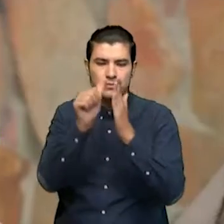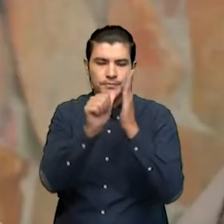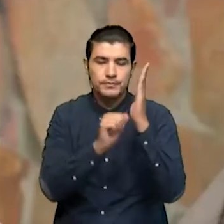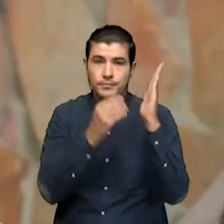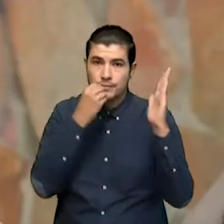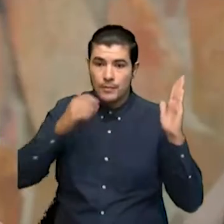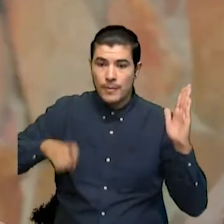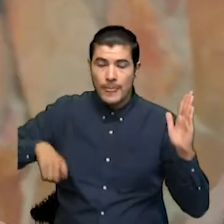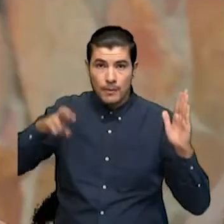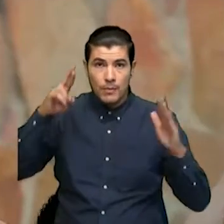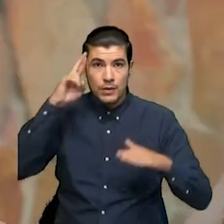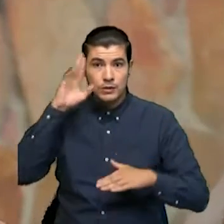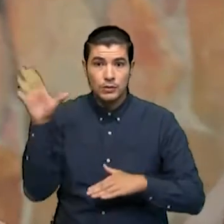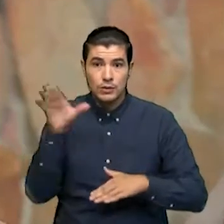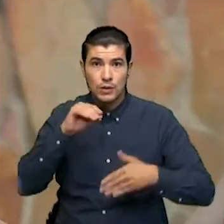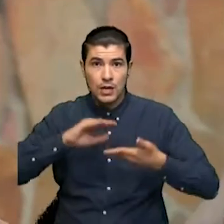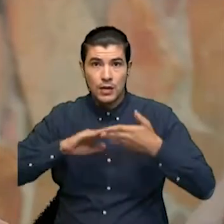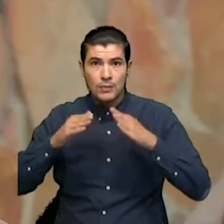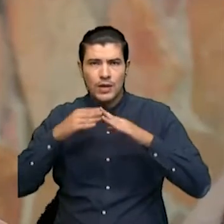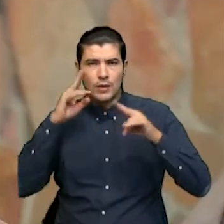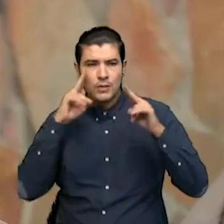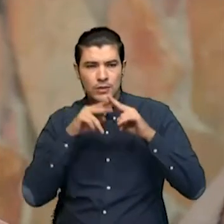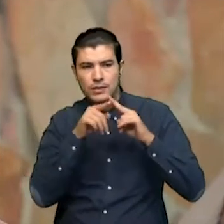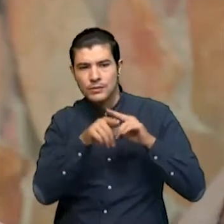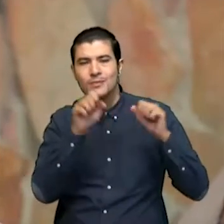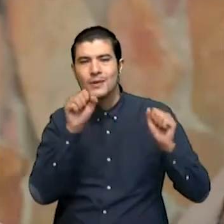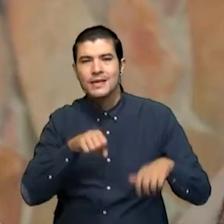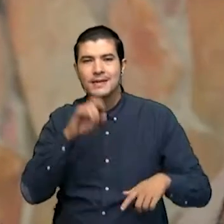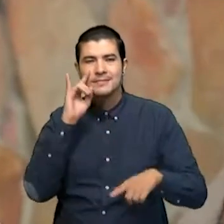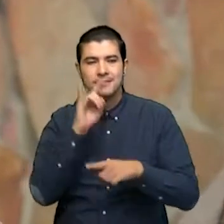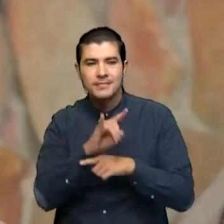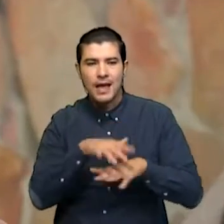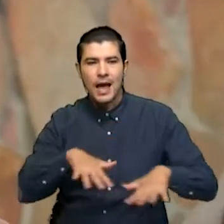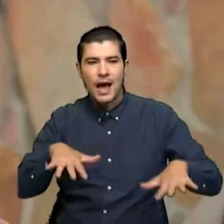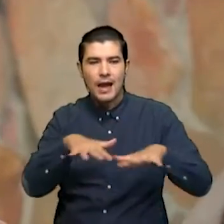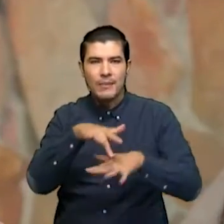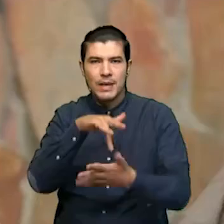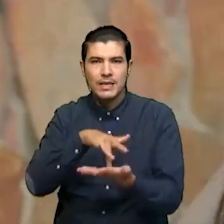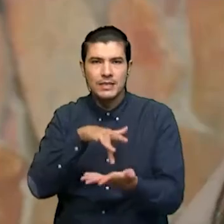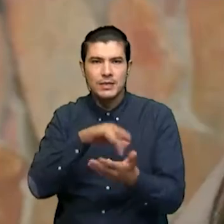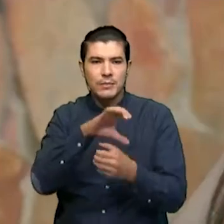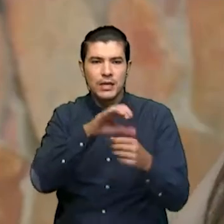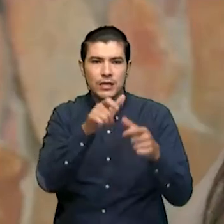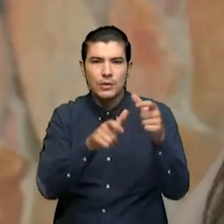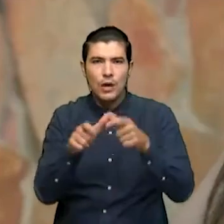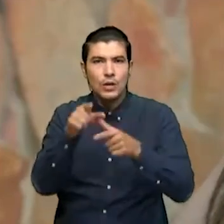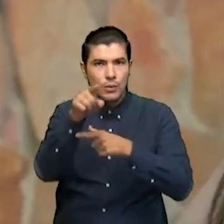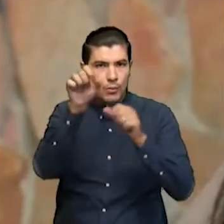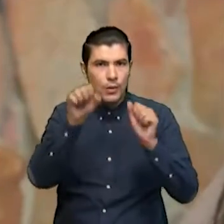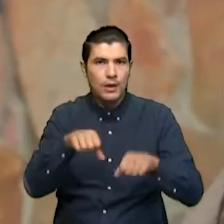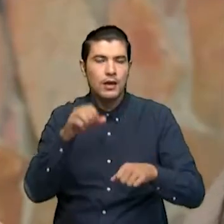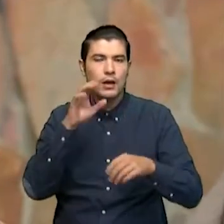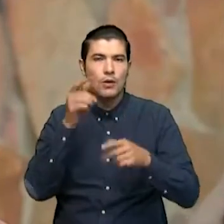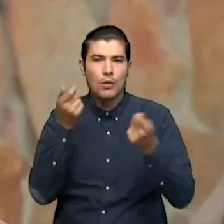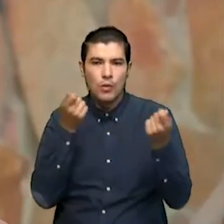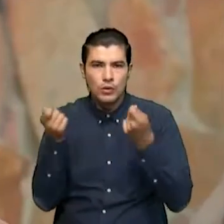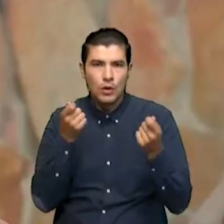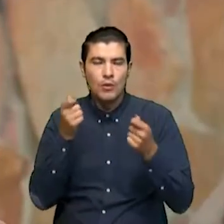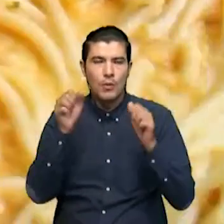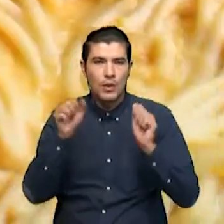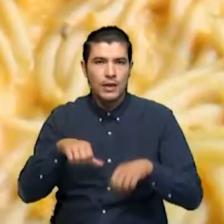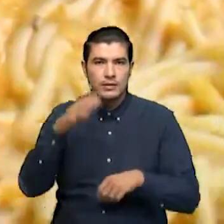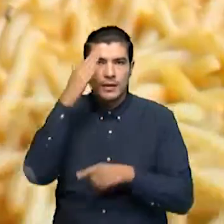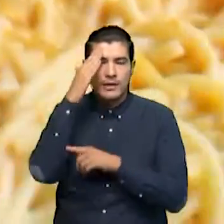debido control desde la opinión pública desde los escenarios públicos de participación ciudadana poder controlar poder saber poder opinar y poder